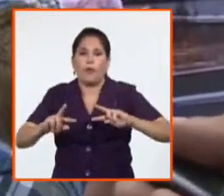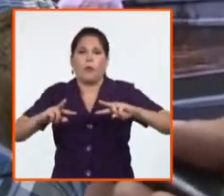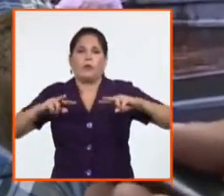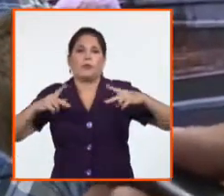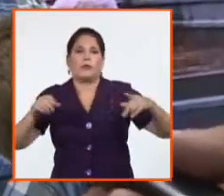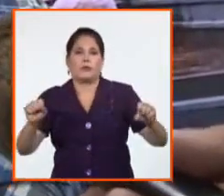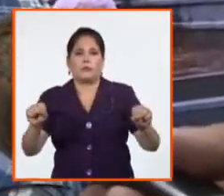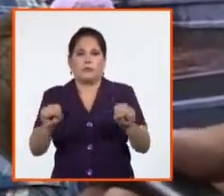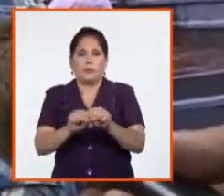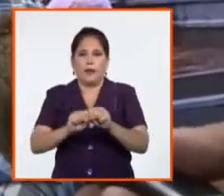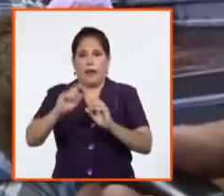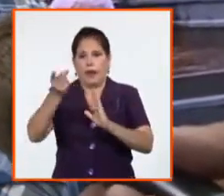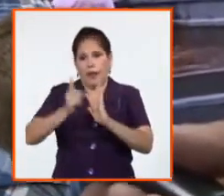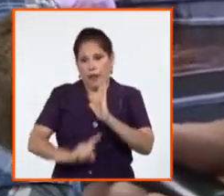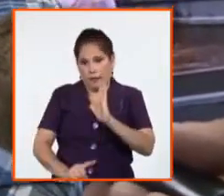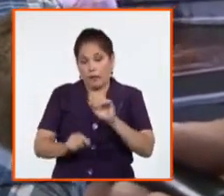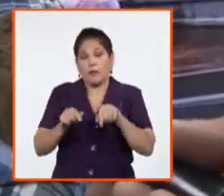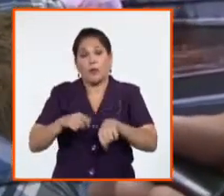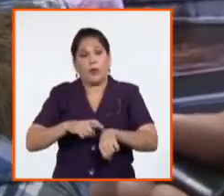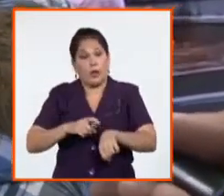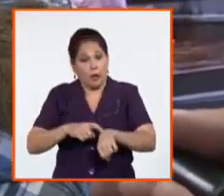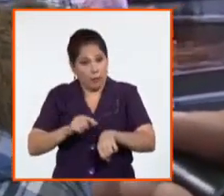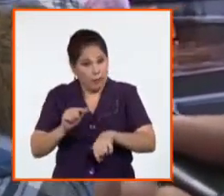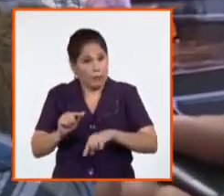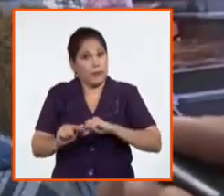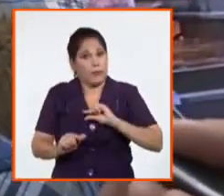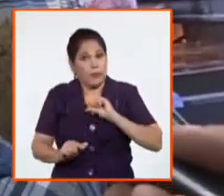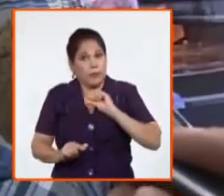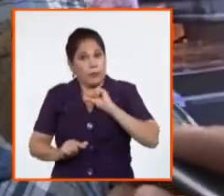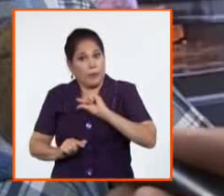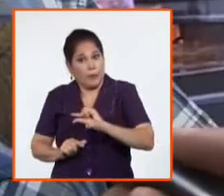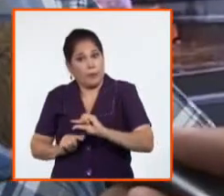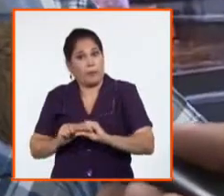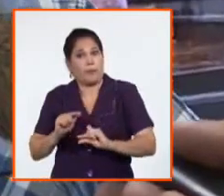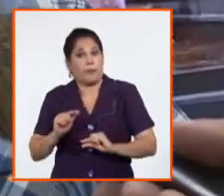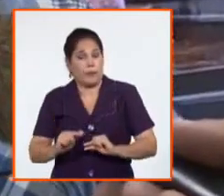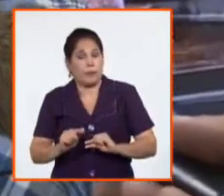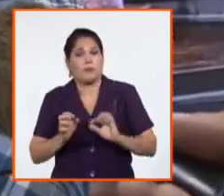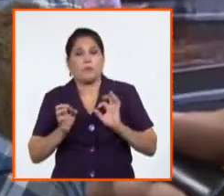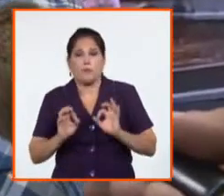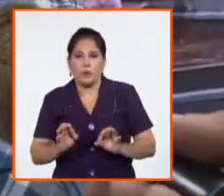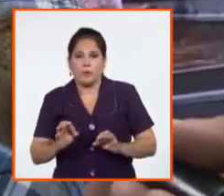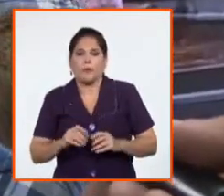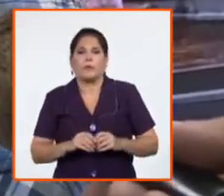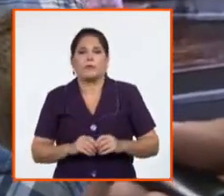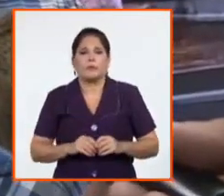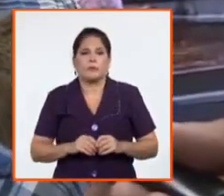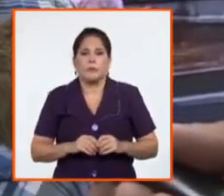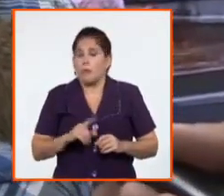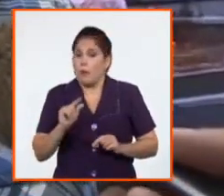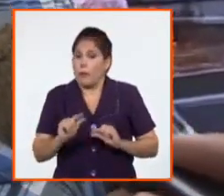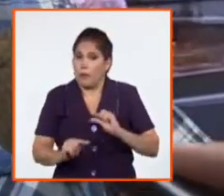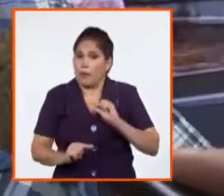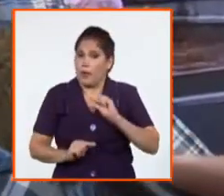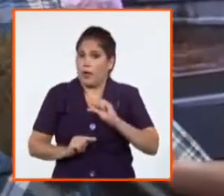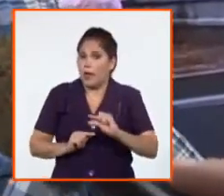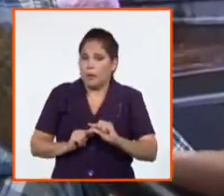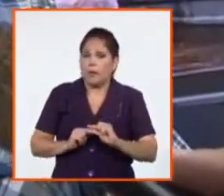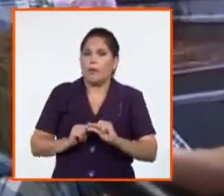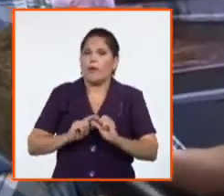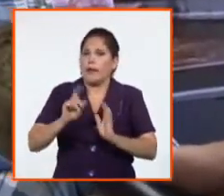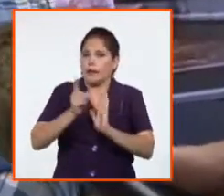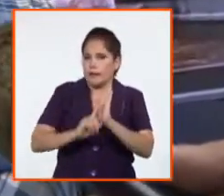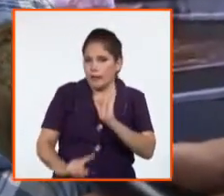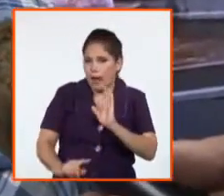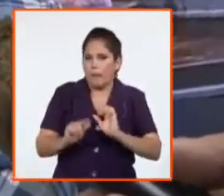sistema. Es un proceso que lleva tiempo y hay que hacerlo con precisión, de manera tal que se vayan levantando paulatinamente